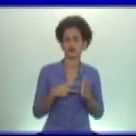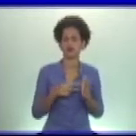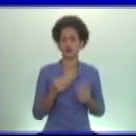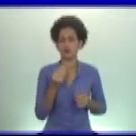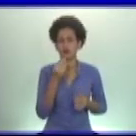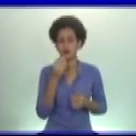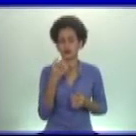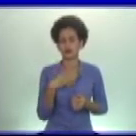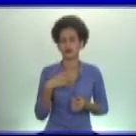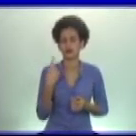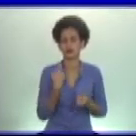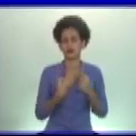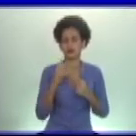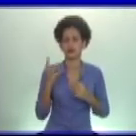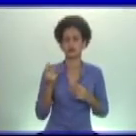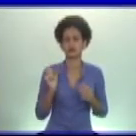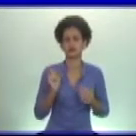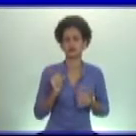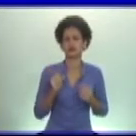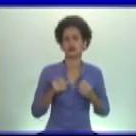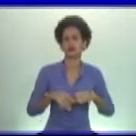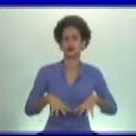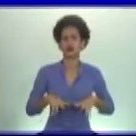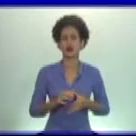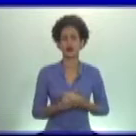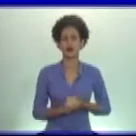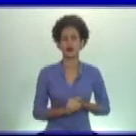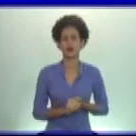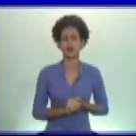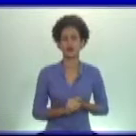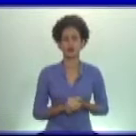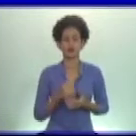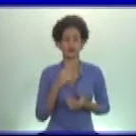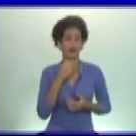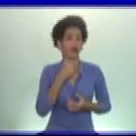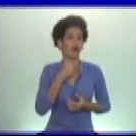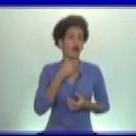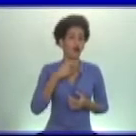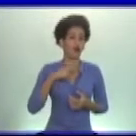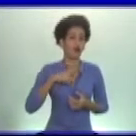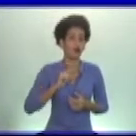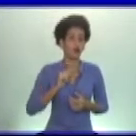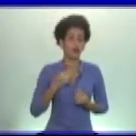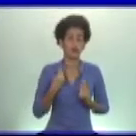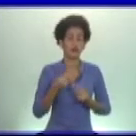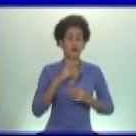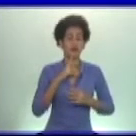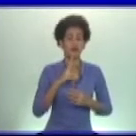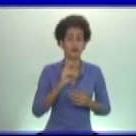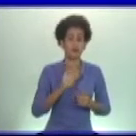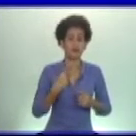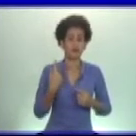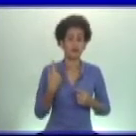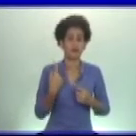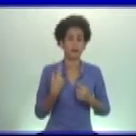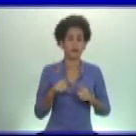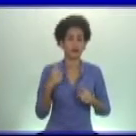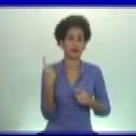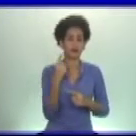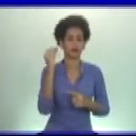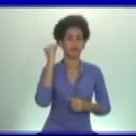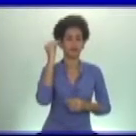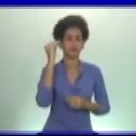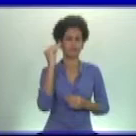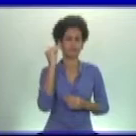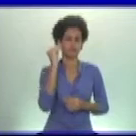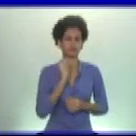número natural. Por ejemplo, vamos a poner la respuesta ahora, pero os quiero hacer pensar. Si pensamos en el número 8,